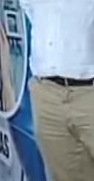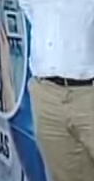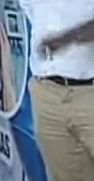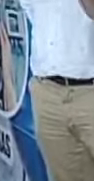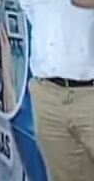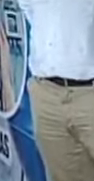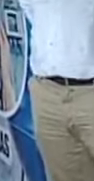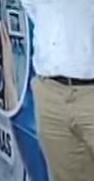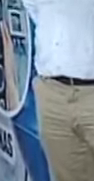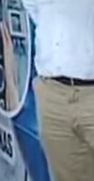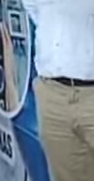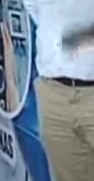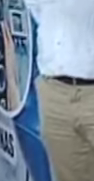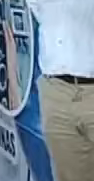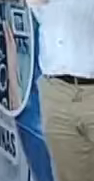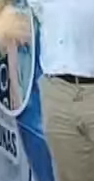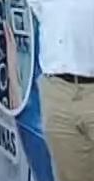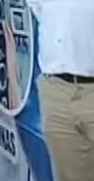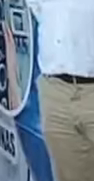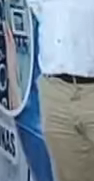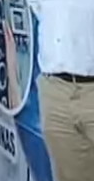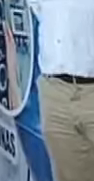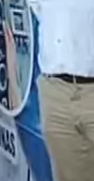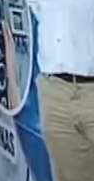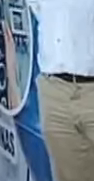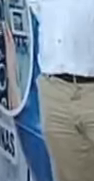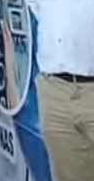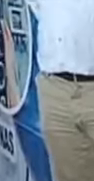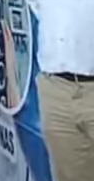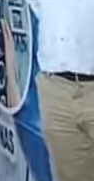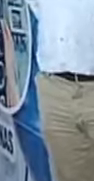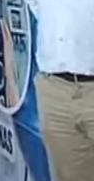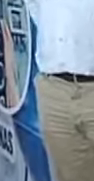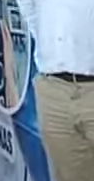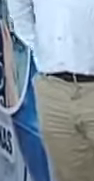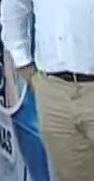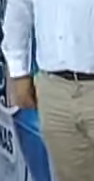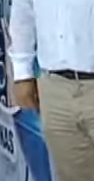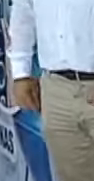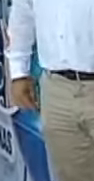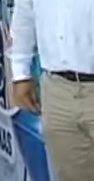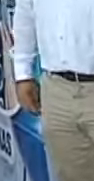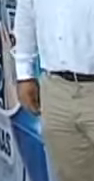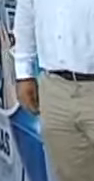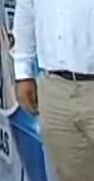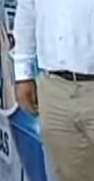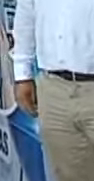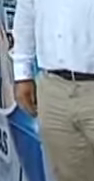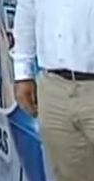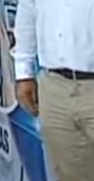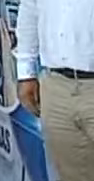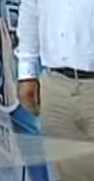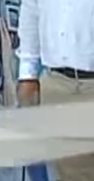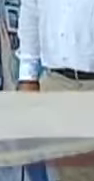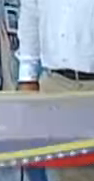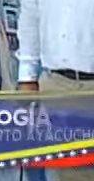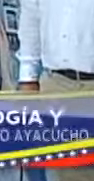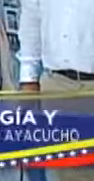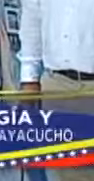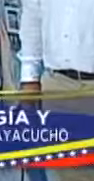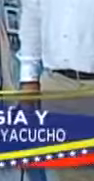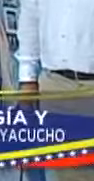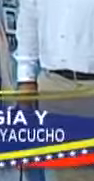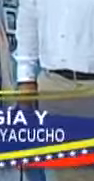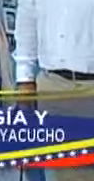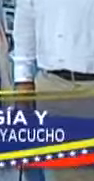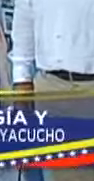vasto territorio de fuerza ancestral, de hermosura,